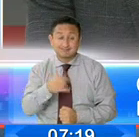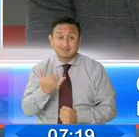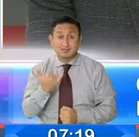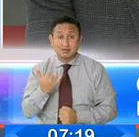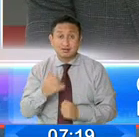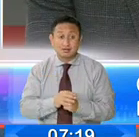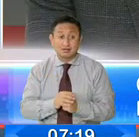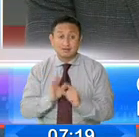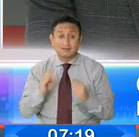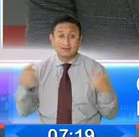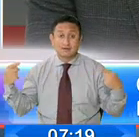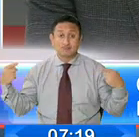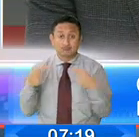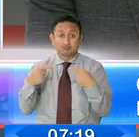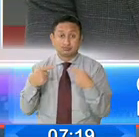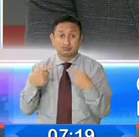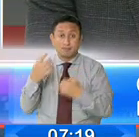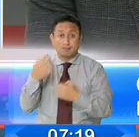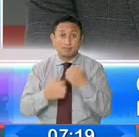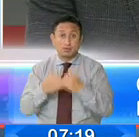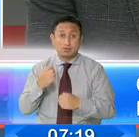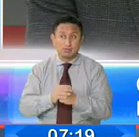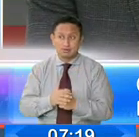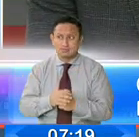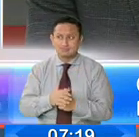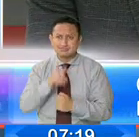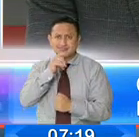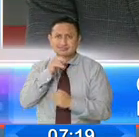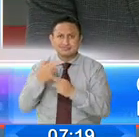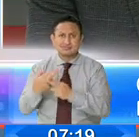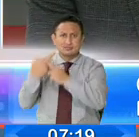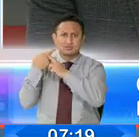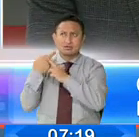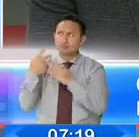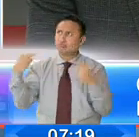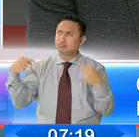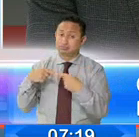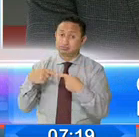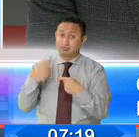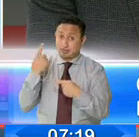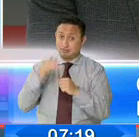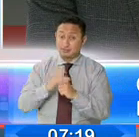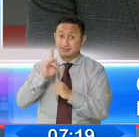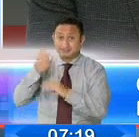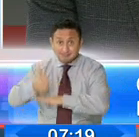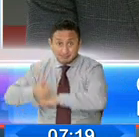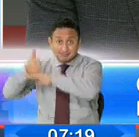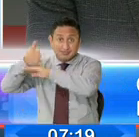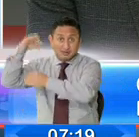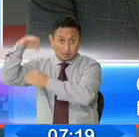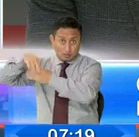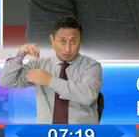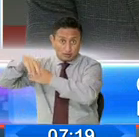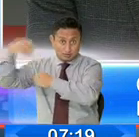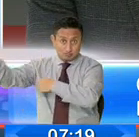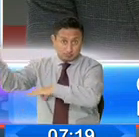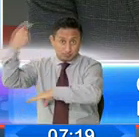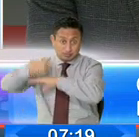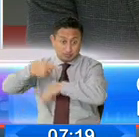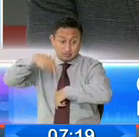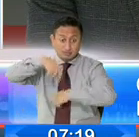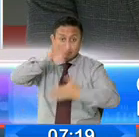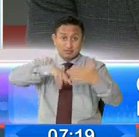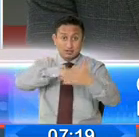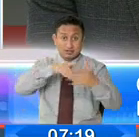problema de la dirimencia de competencias, porque el Tribunal Contencioso Electoral no nos puede modificar